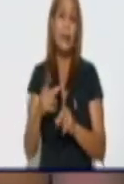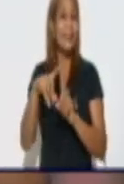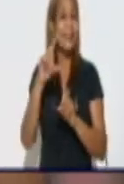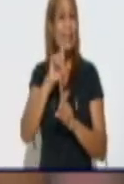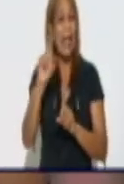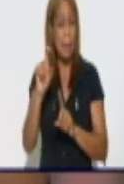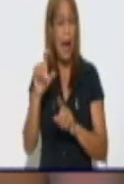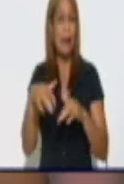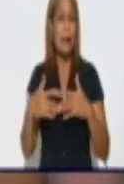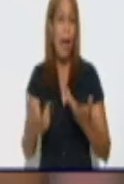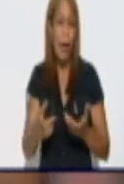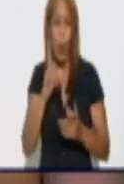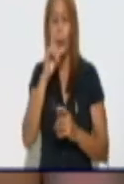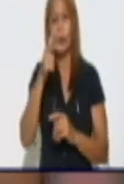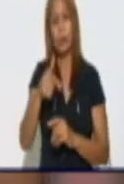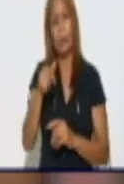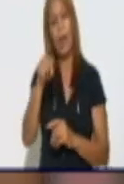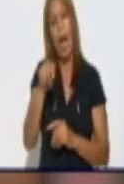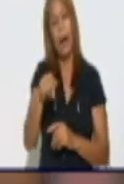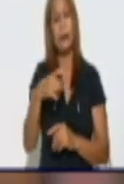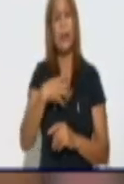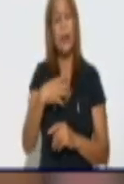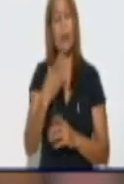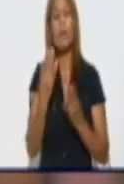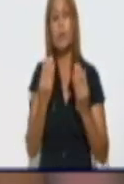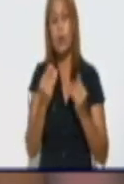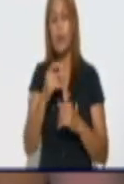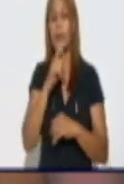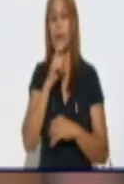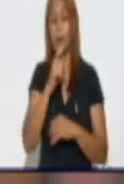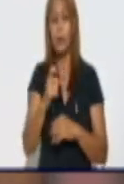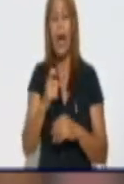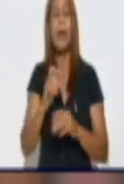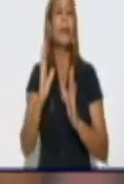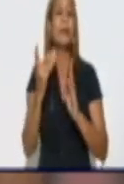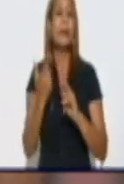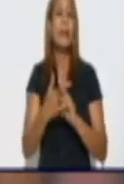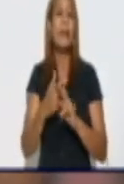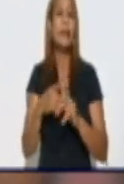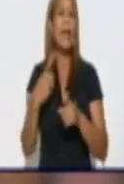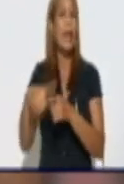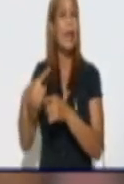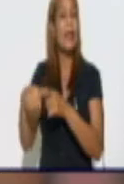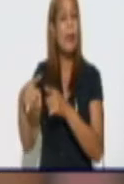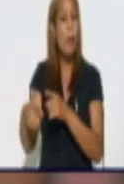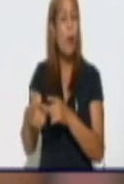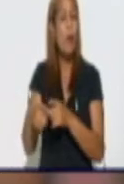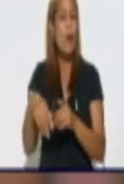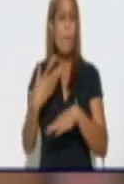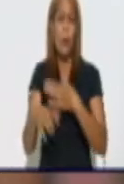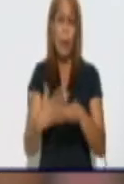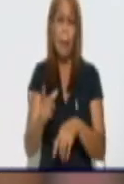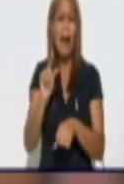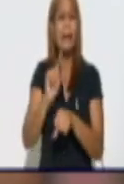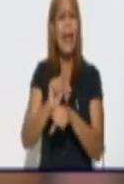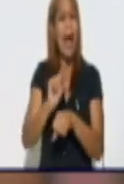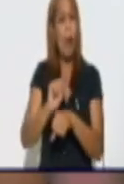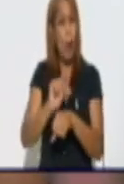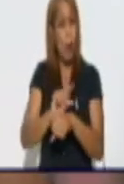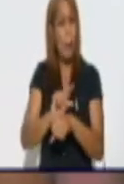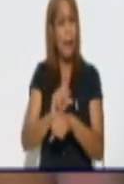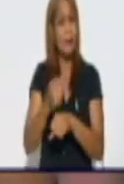combustible, recursos y en el caso de los equipos, fundamentalmente el tema de neumáticos. A raíz de todo esto y